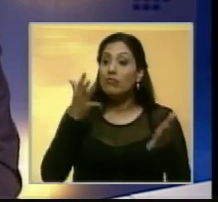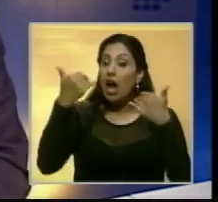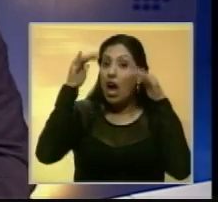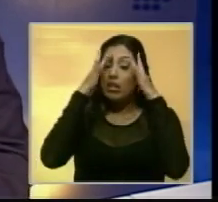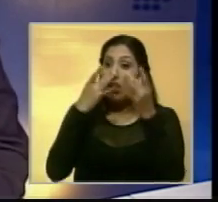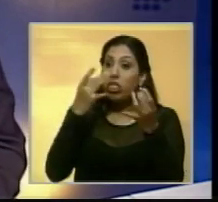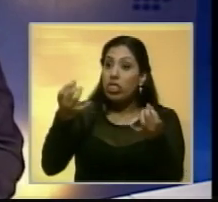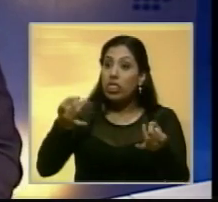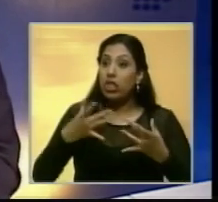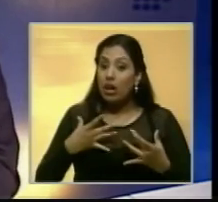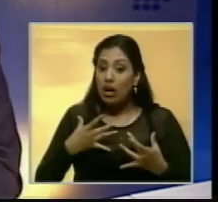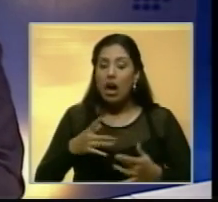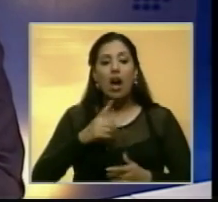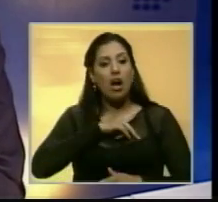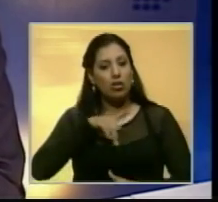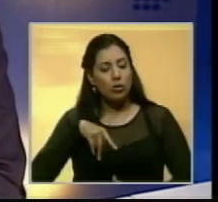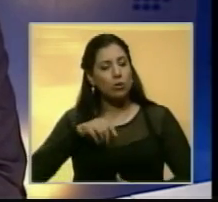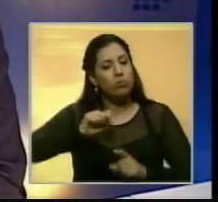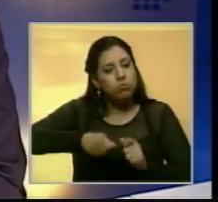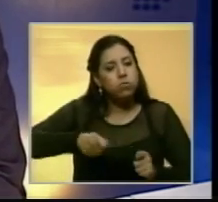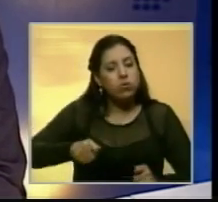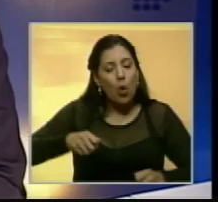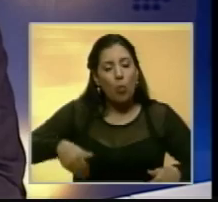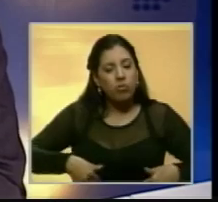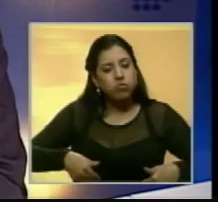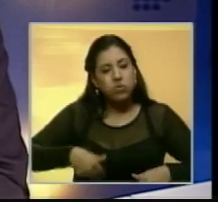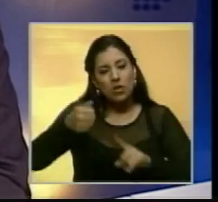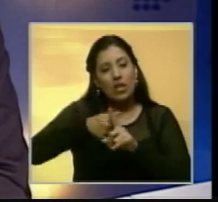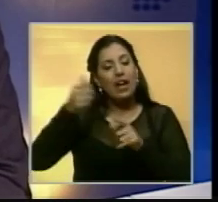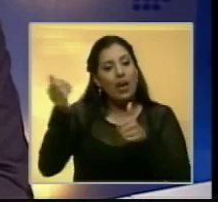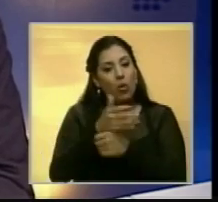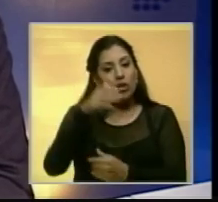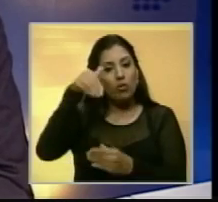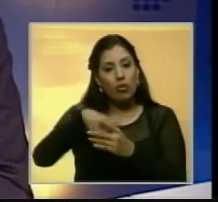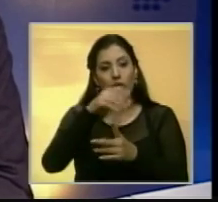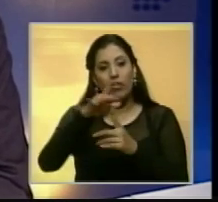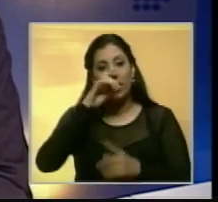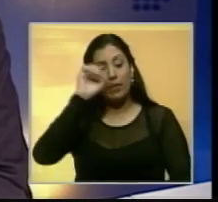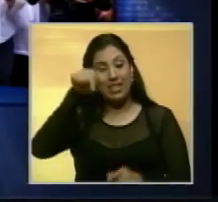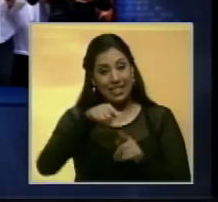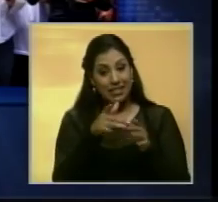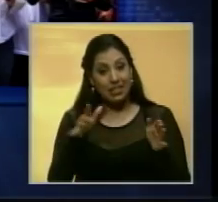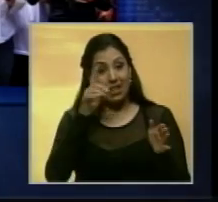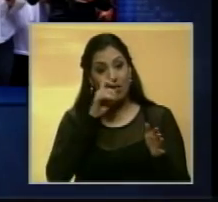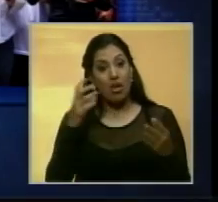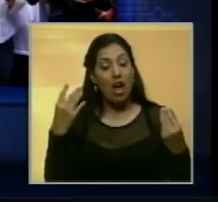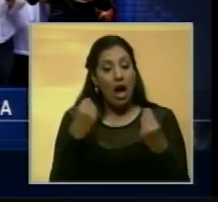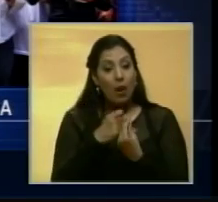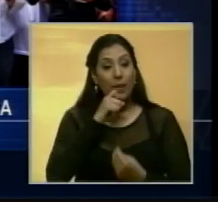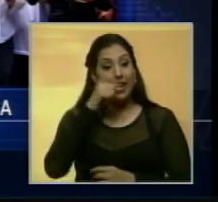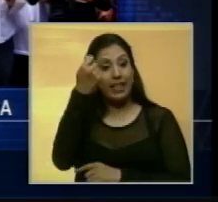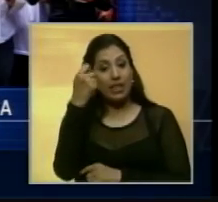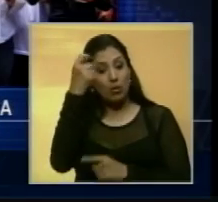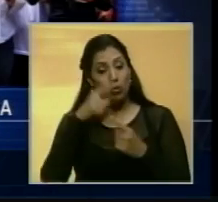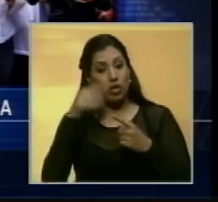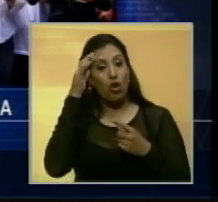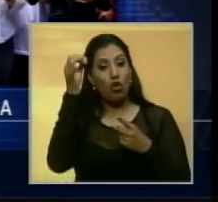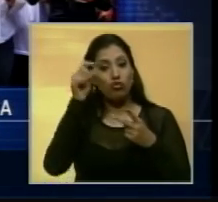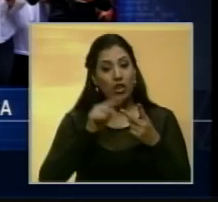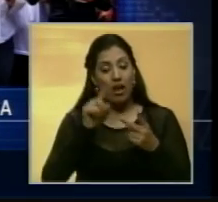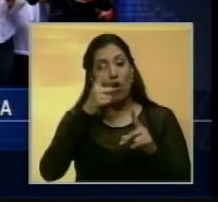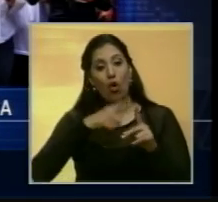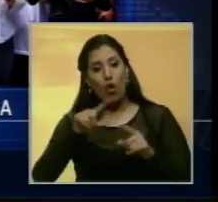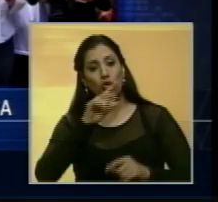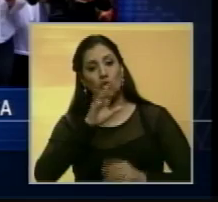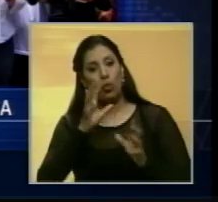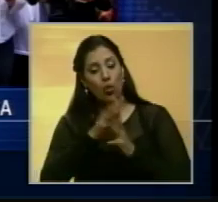atención a los millones de venezolanos, será la presión popular la que logre el revocatorio este año. Acompañado de diputados, concejales y dirigentes